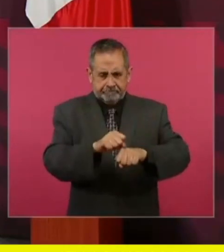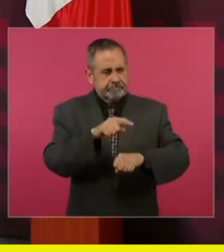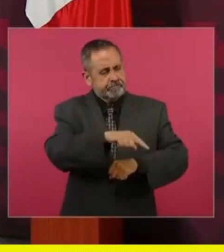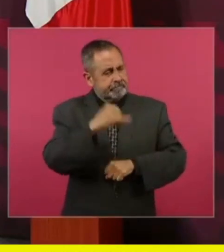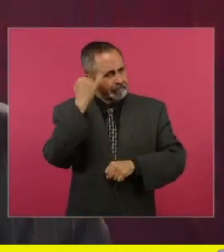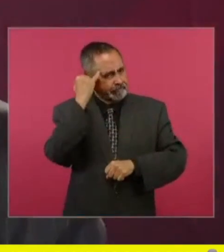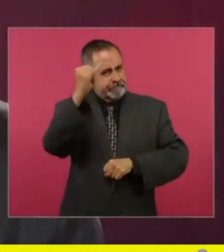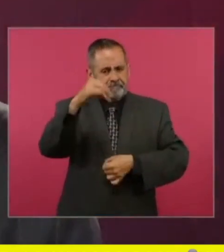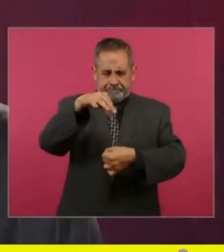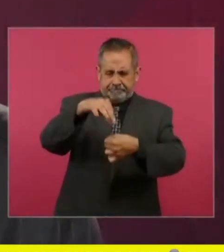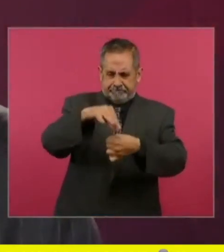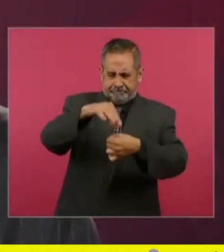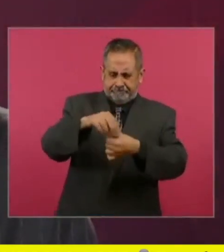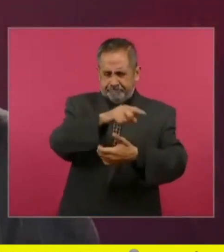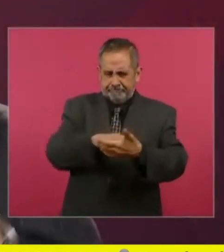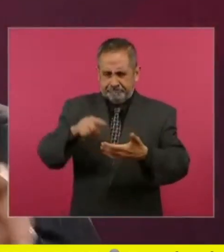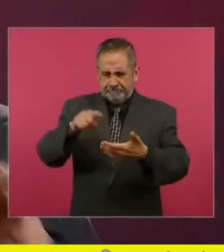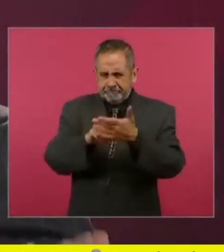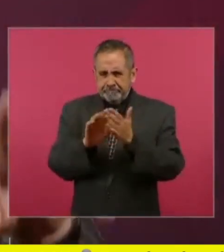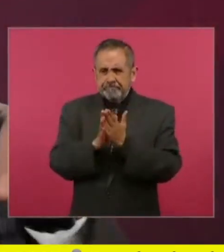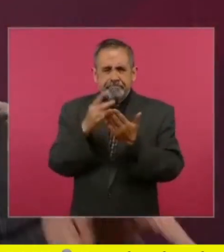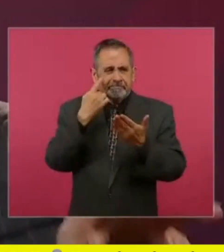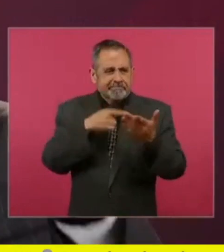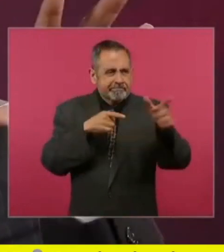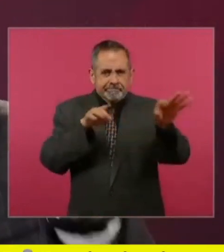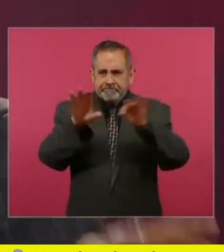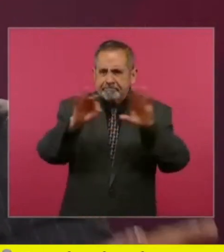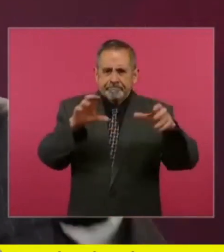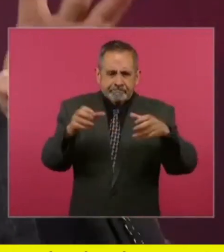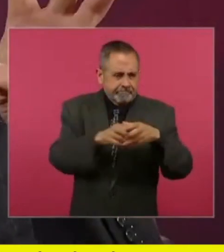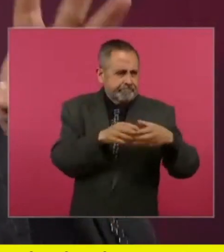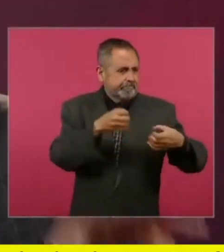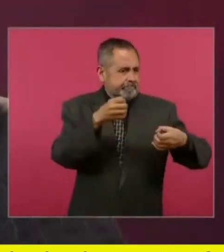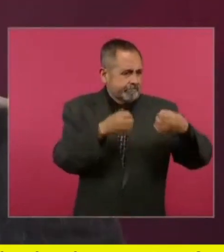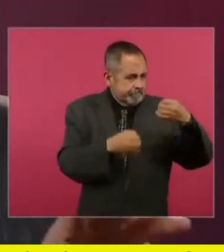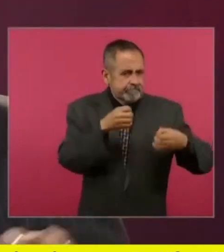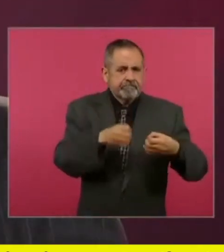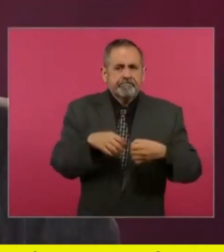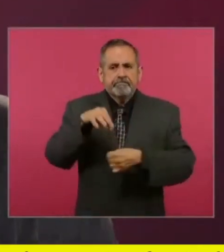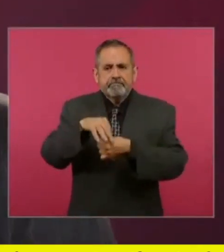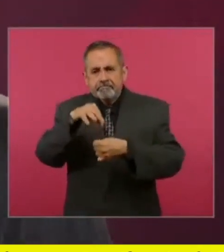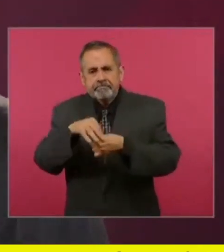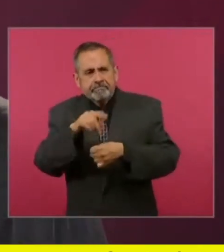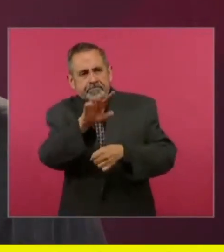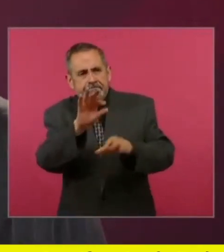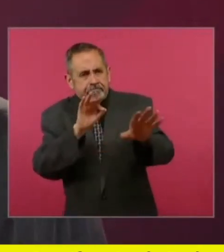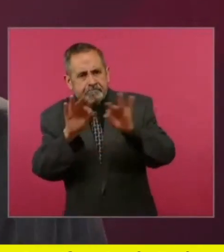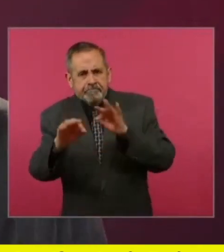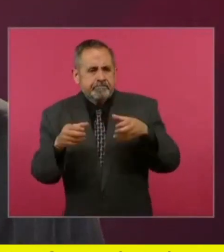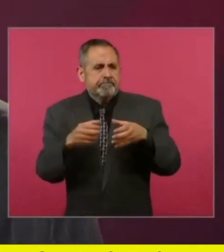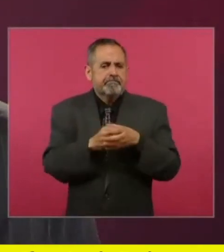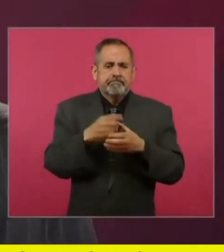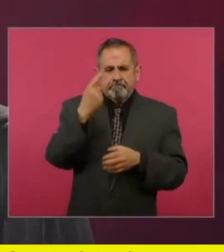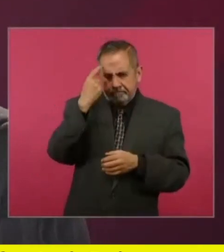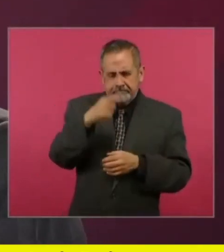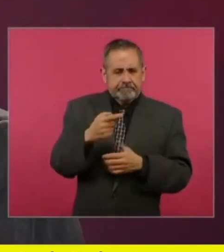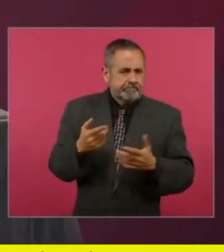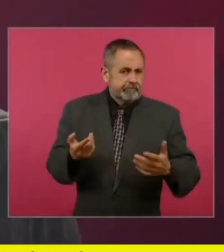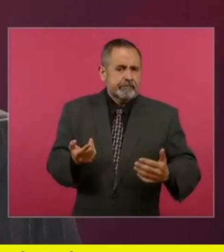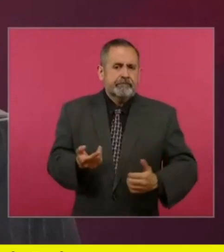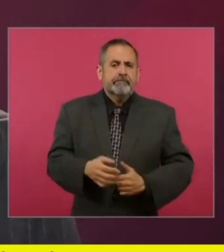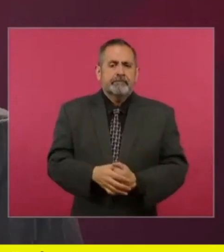democrático y eligen a jueces y eligen a